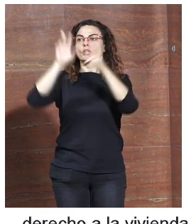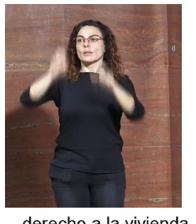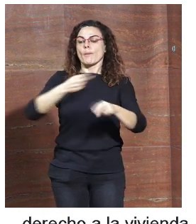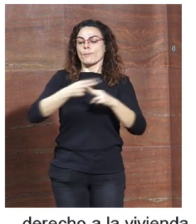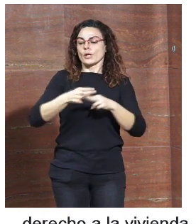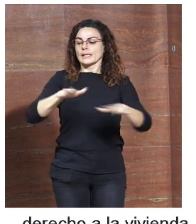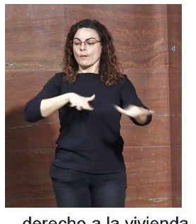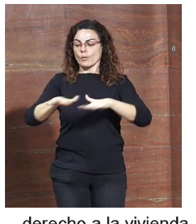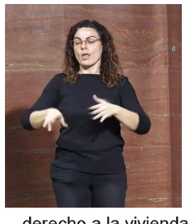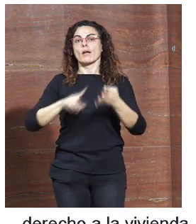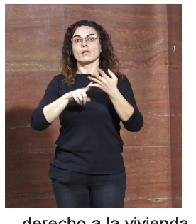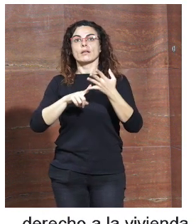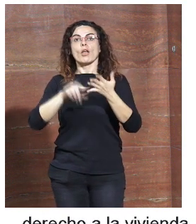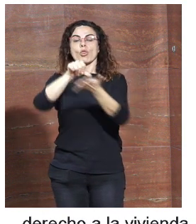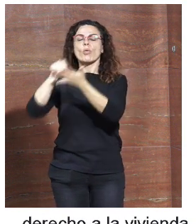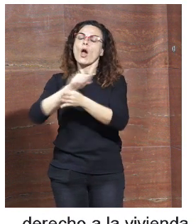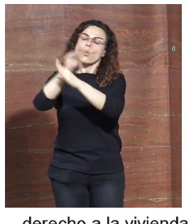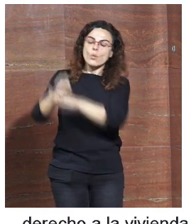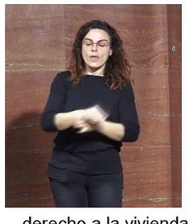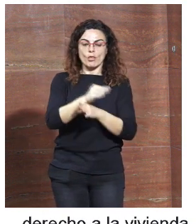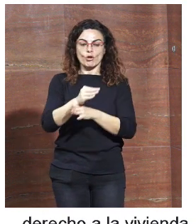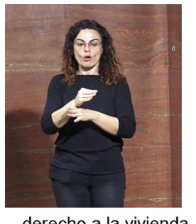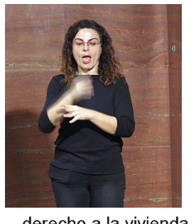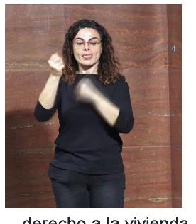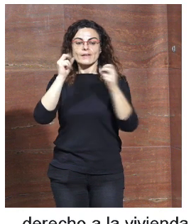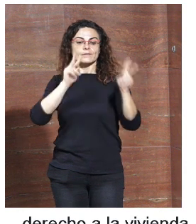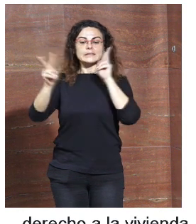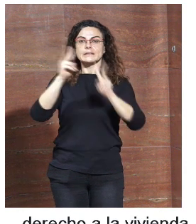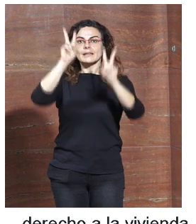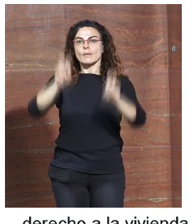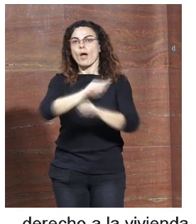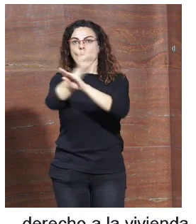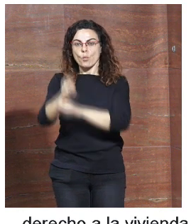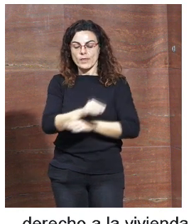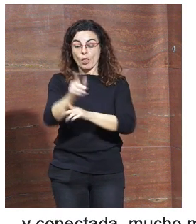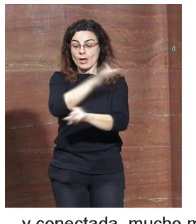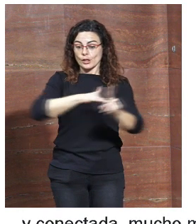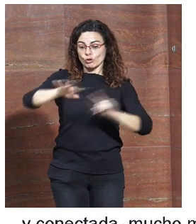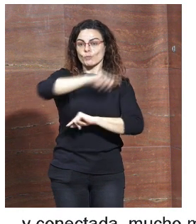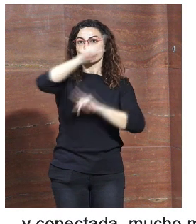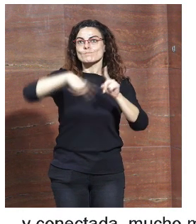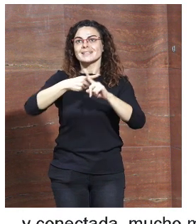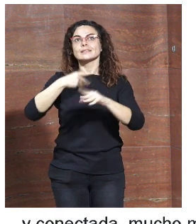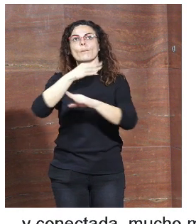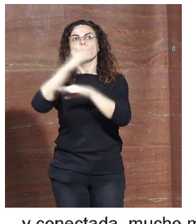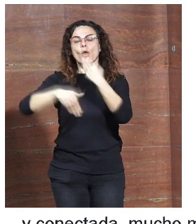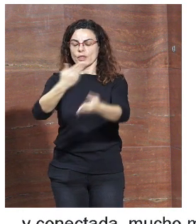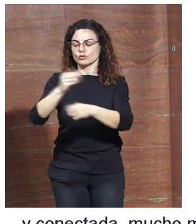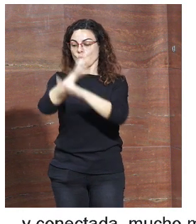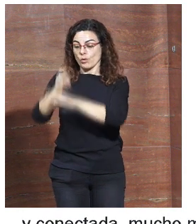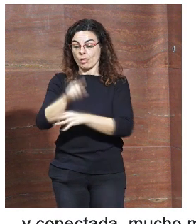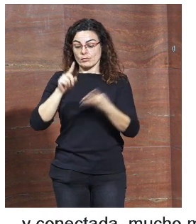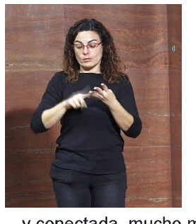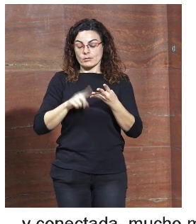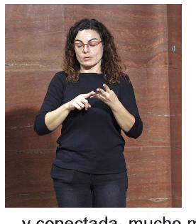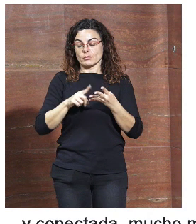Y ciudad cuidadora, que es, ¿no?, como visibilizar y poner en valor los cuidados, no solamente en el entorno, sino en los procesos, ¿no? Y este proyecto lo que hacemos,